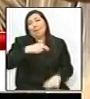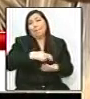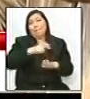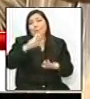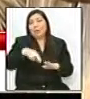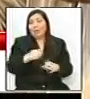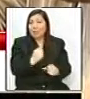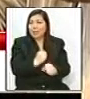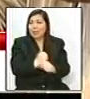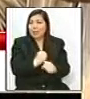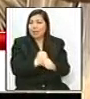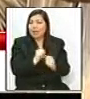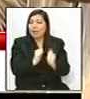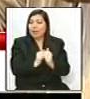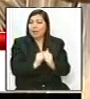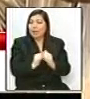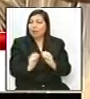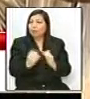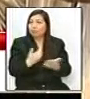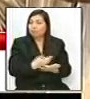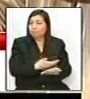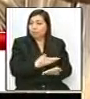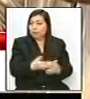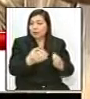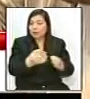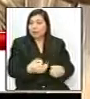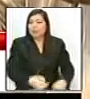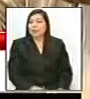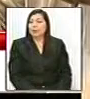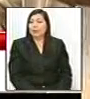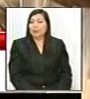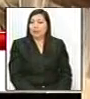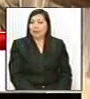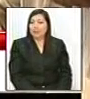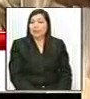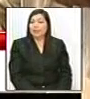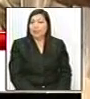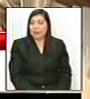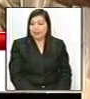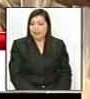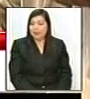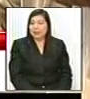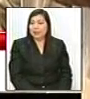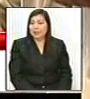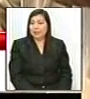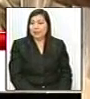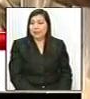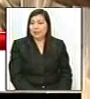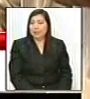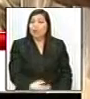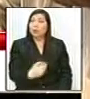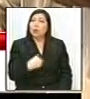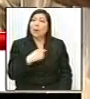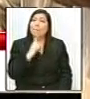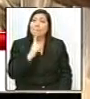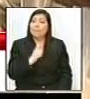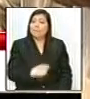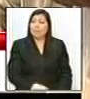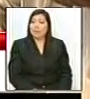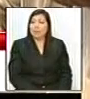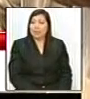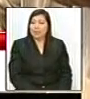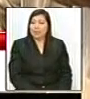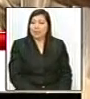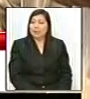profesionales que trabajen y que hagan una distribución justa. Dicho eso, presidente, quiero preguntarle para que me